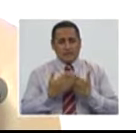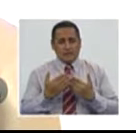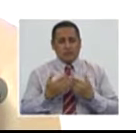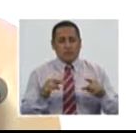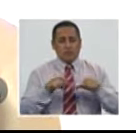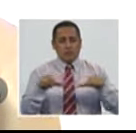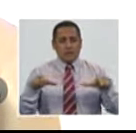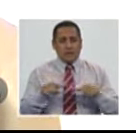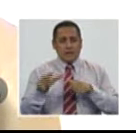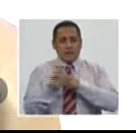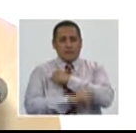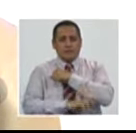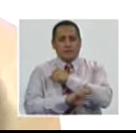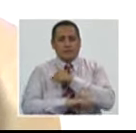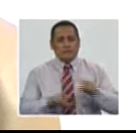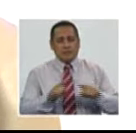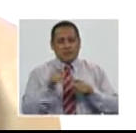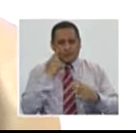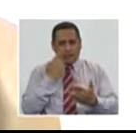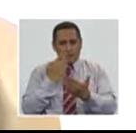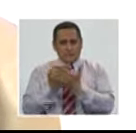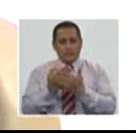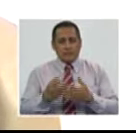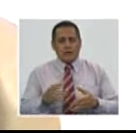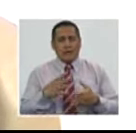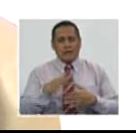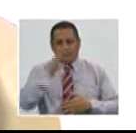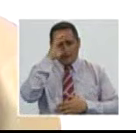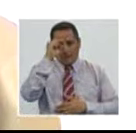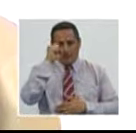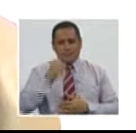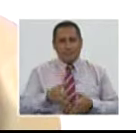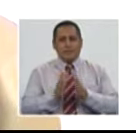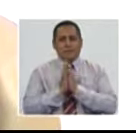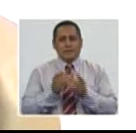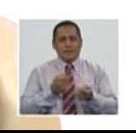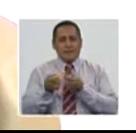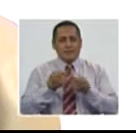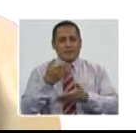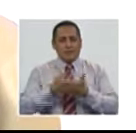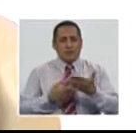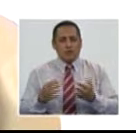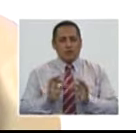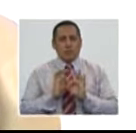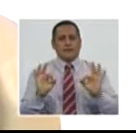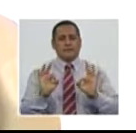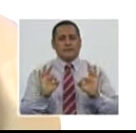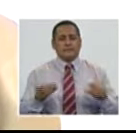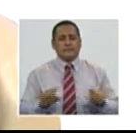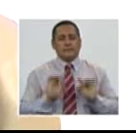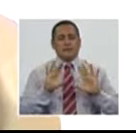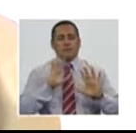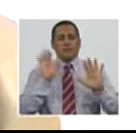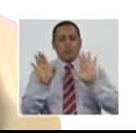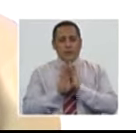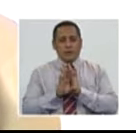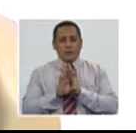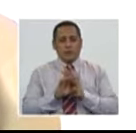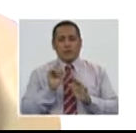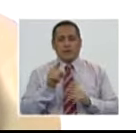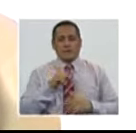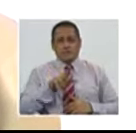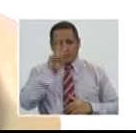en la autoridad competente en el país donde se encuentra y acercarse a relaciones exteriores para tramitar uno nuevo en el caso que